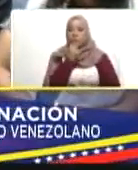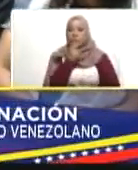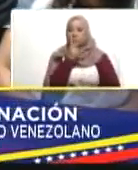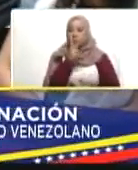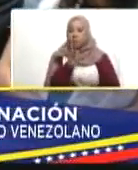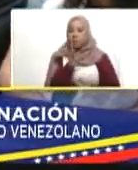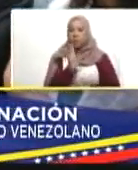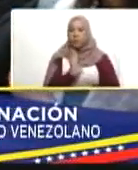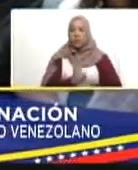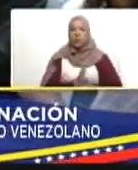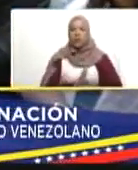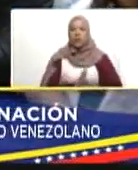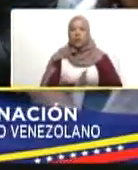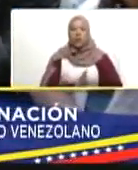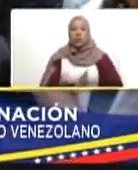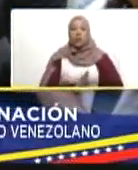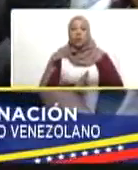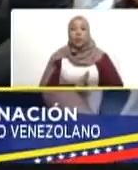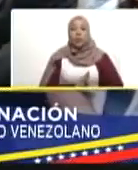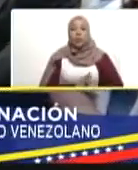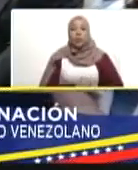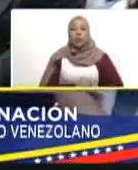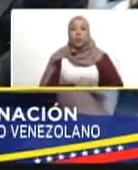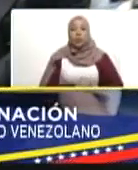vale estaba podrido